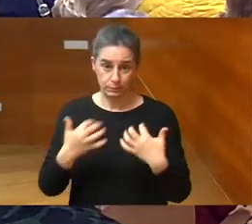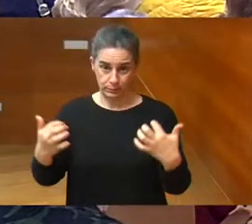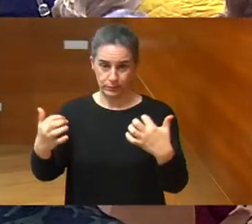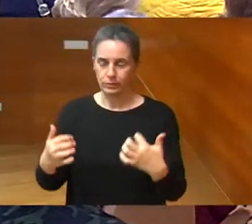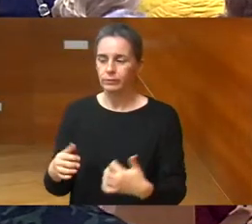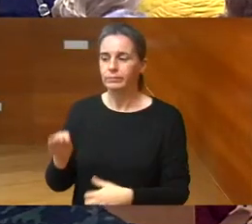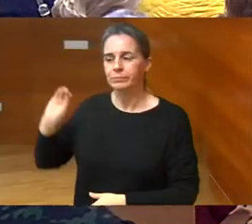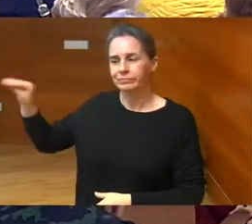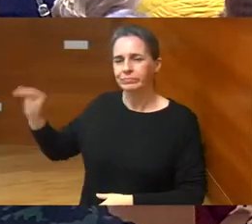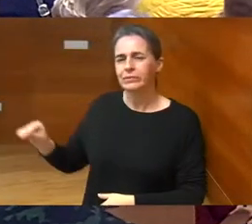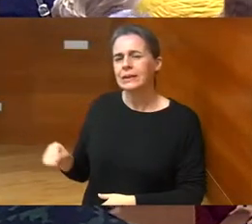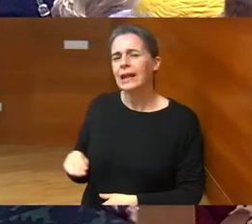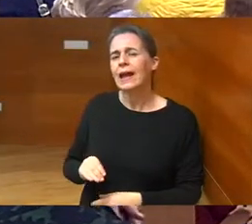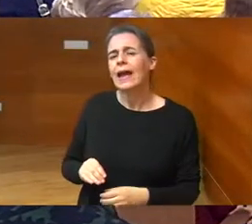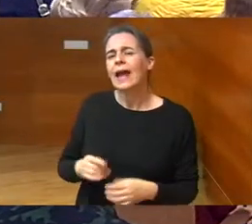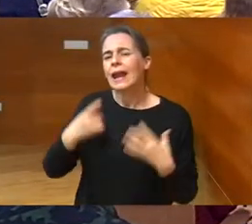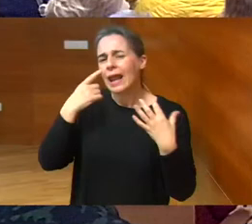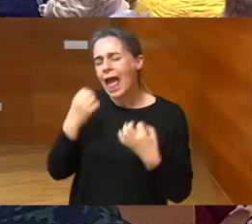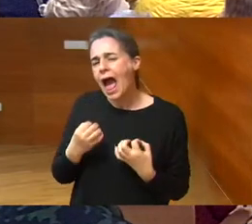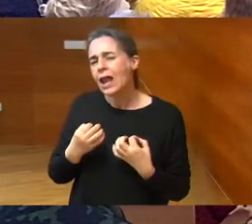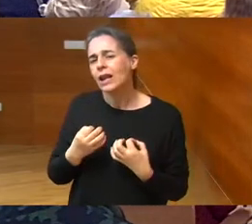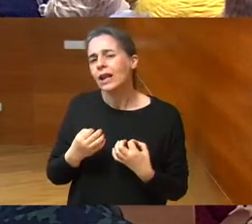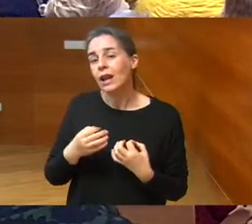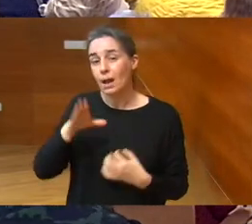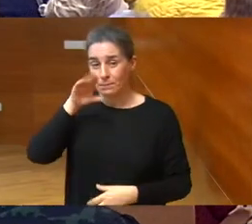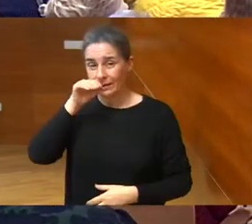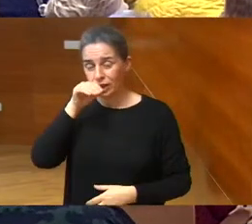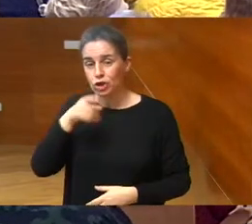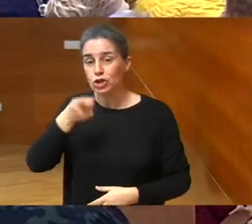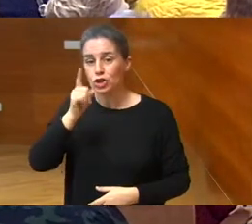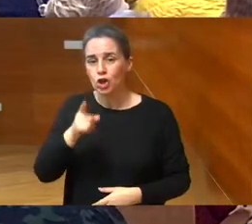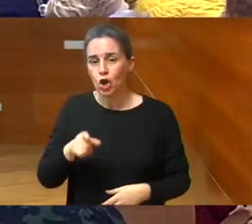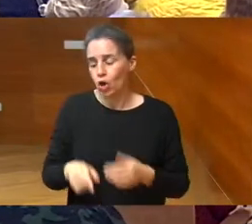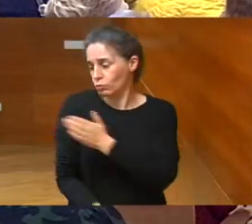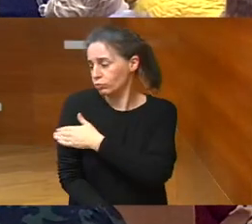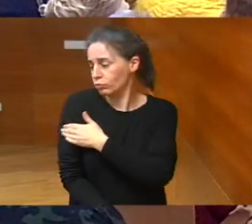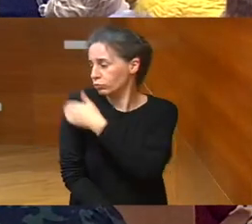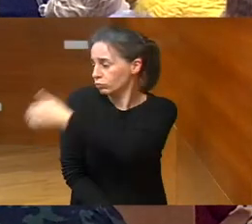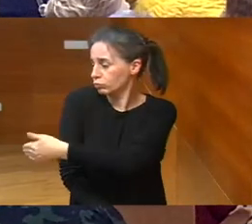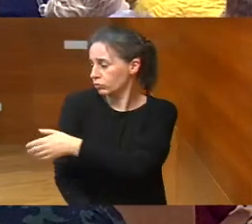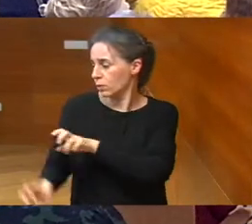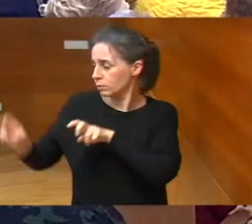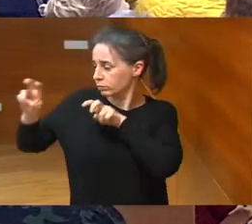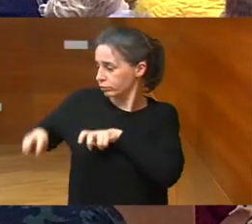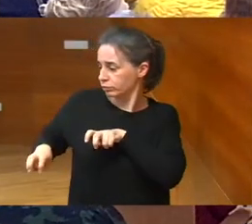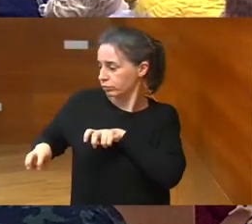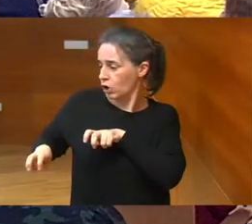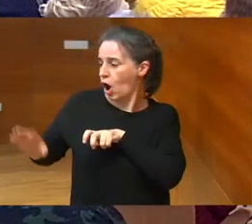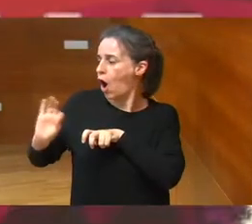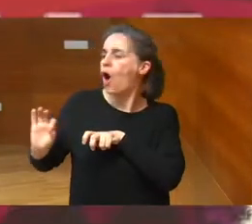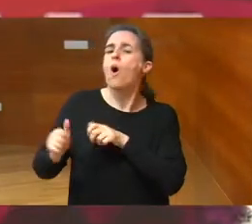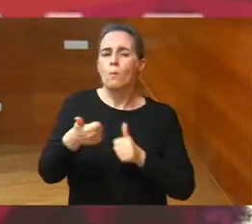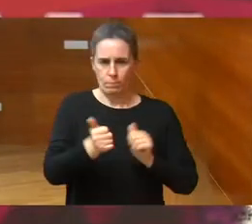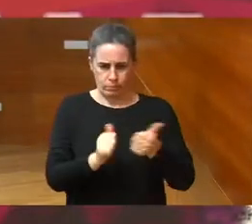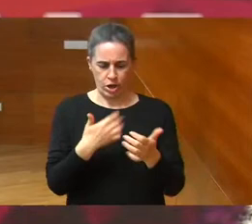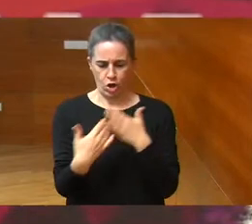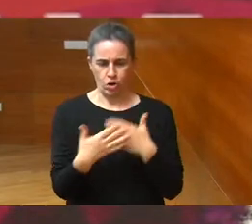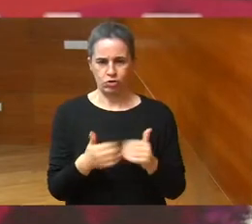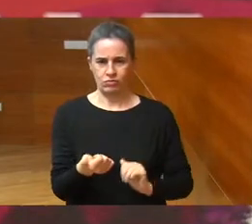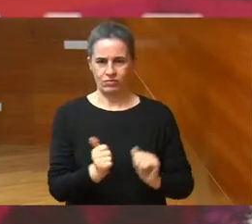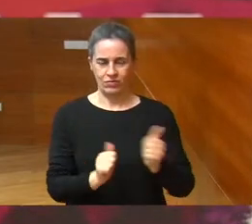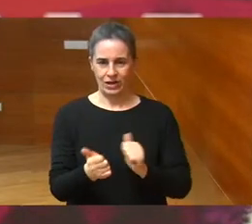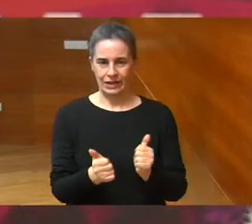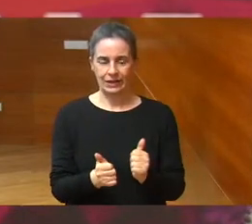pilotaba el avión sí sí sí sí sí sí sí sí sí sí sí sí sí pelota va porque